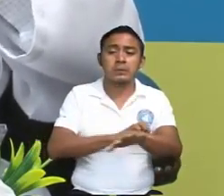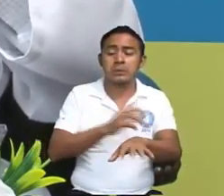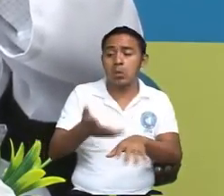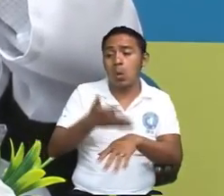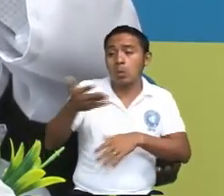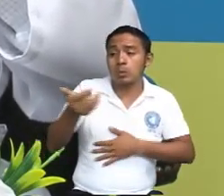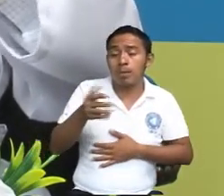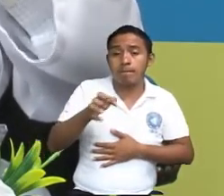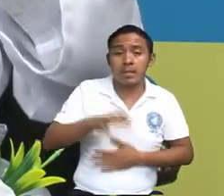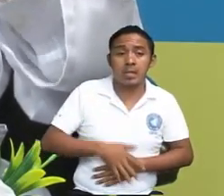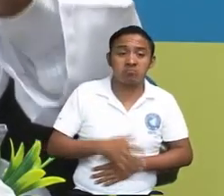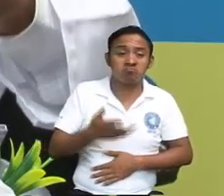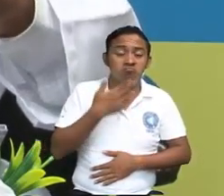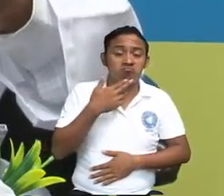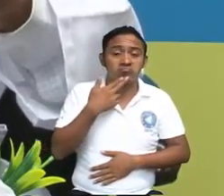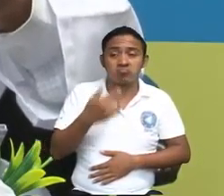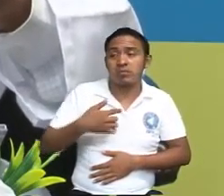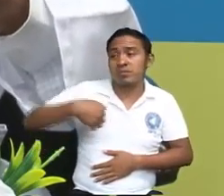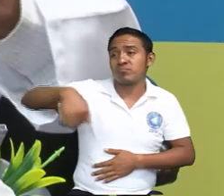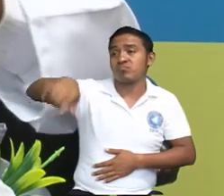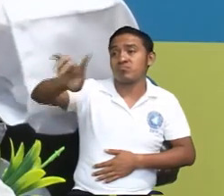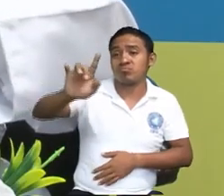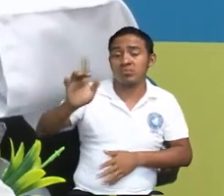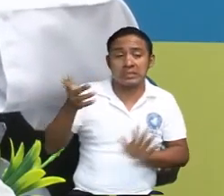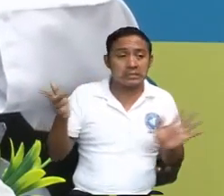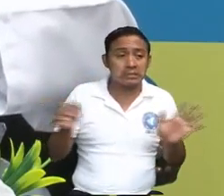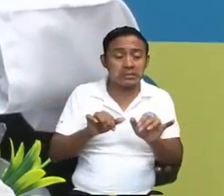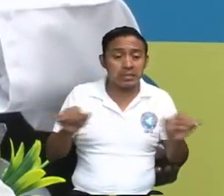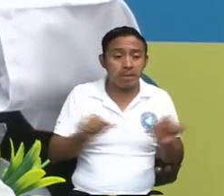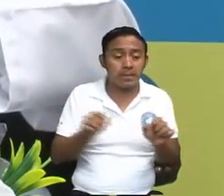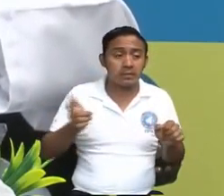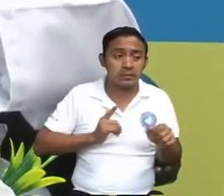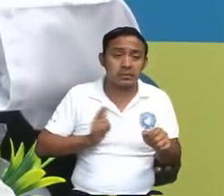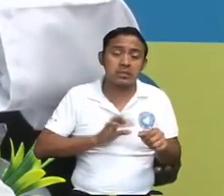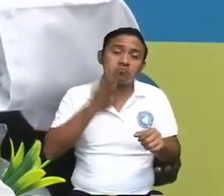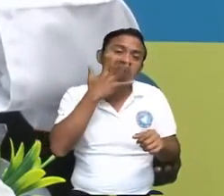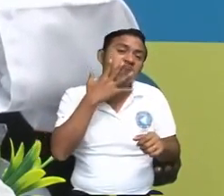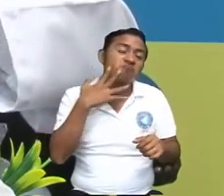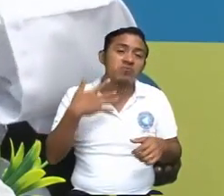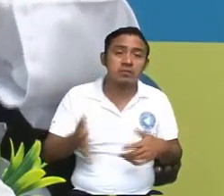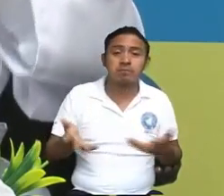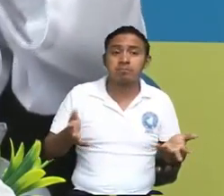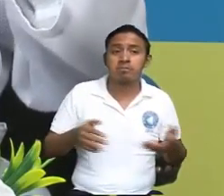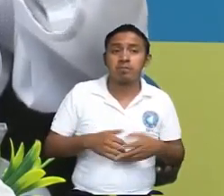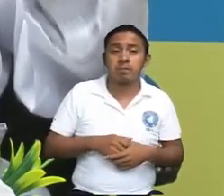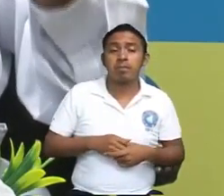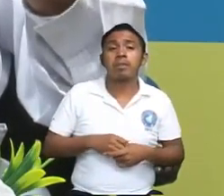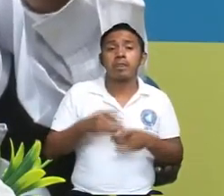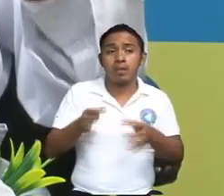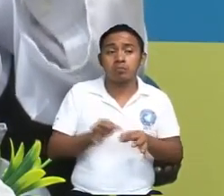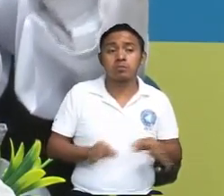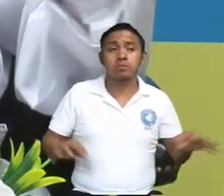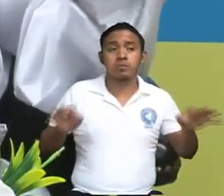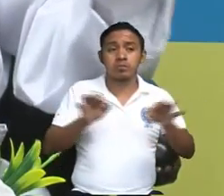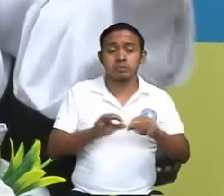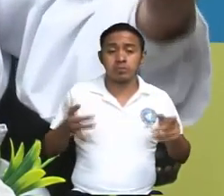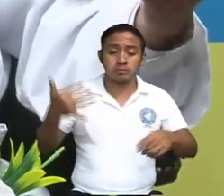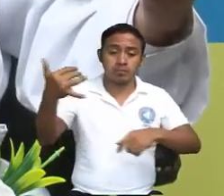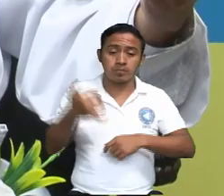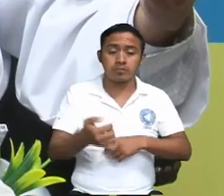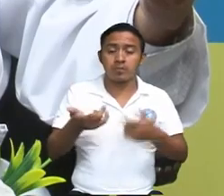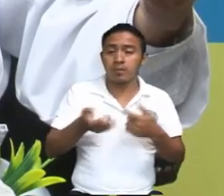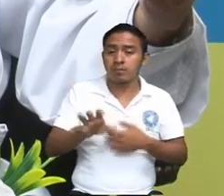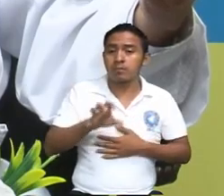sabemos que se fue al monte y lo lesionó un animal silvestre, y no sabemos si ese animal tenía rabia. Y por eso es la importancia de vacunar al